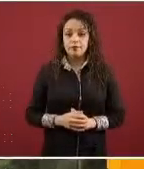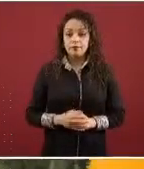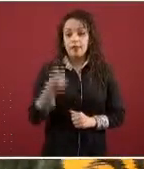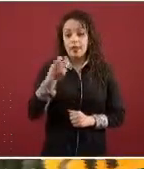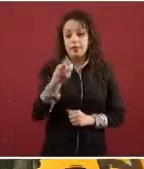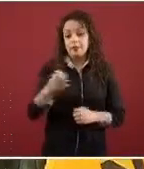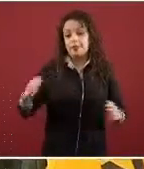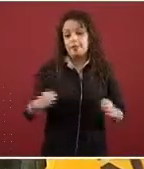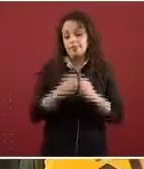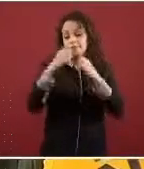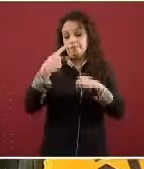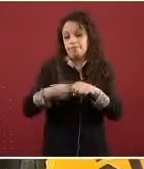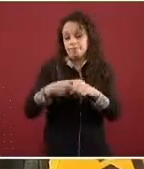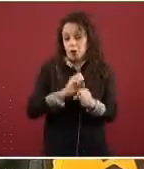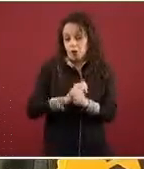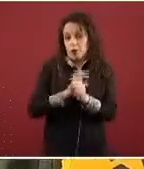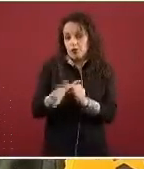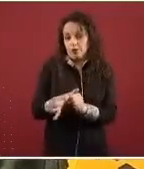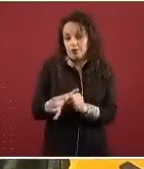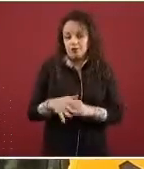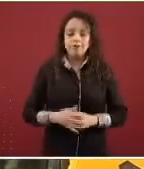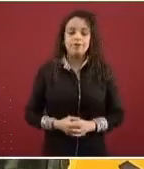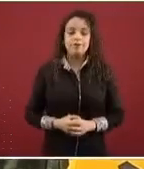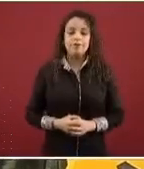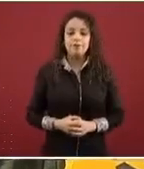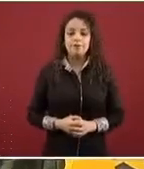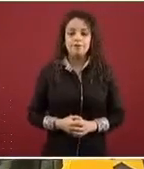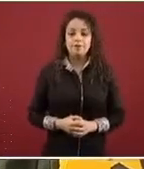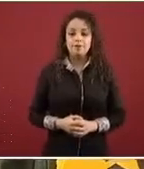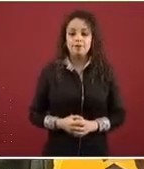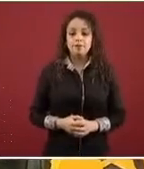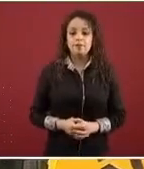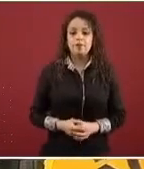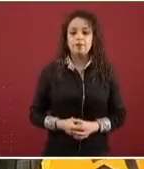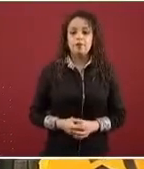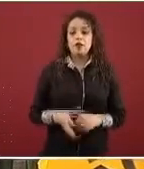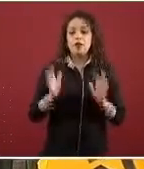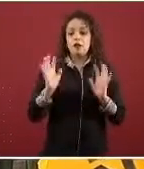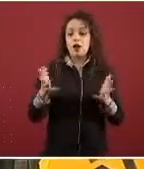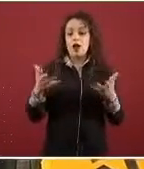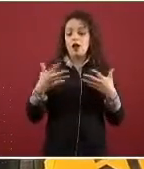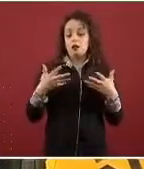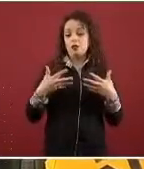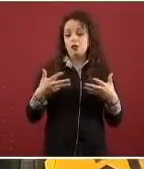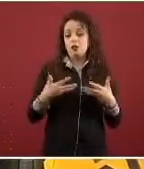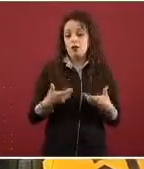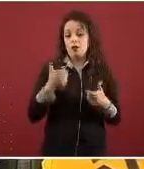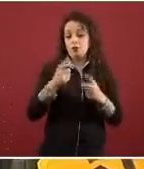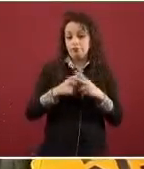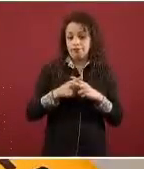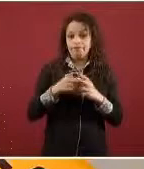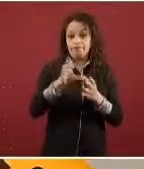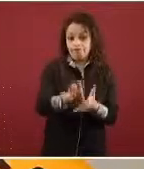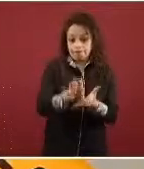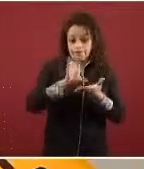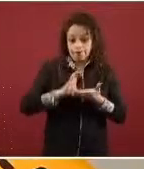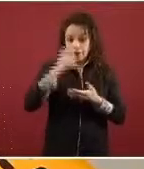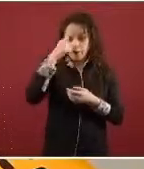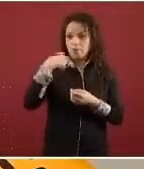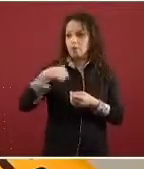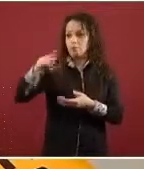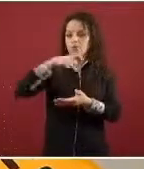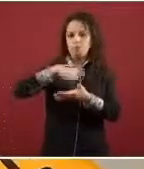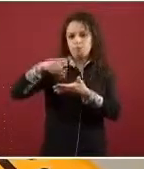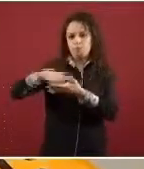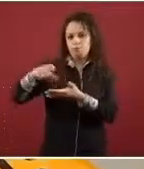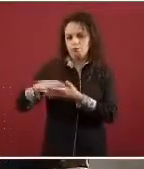contingencia. Nos proporcionaron los recursos para poder hacer las adquisiciones y aplicar el plan de N3 en